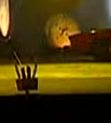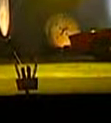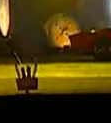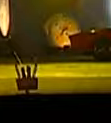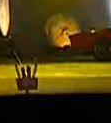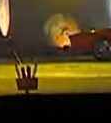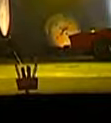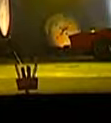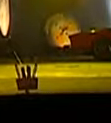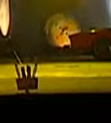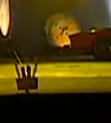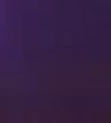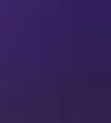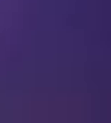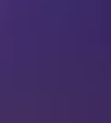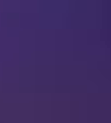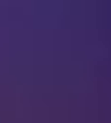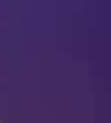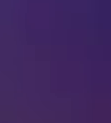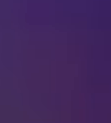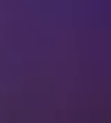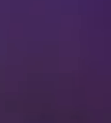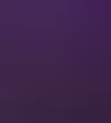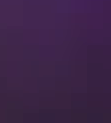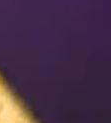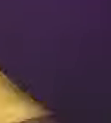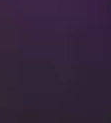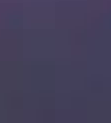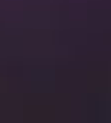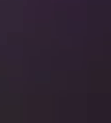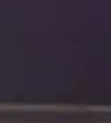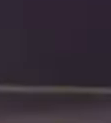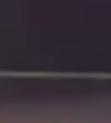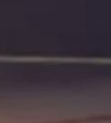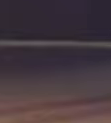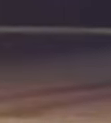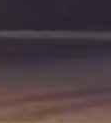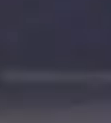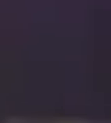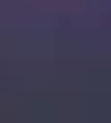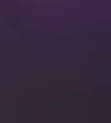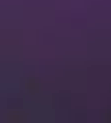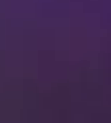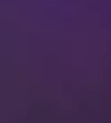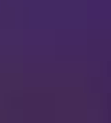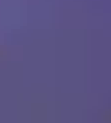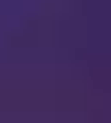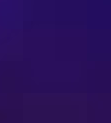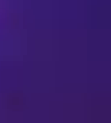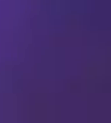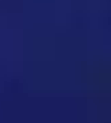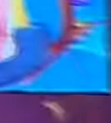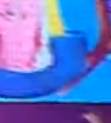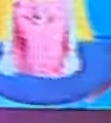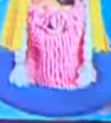Jumbo, 3, 4, that's my number. 5, 6, jump and kick. 7, 8, sag my jack. Jack, jack, jack, jack, jack,